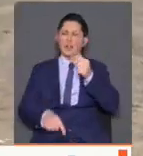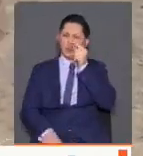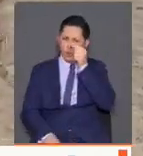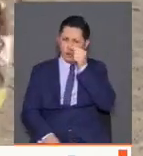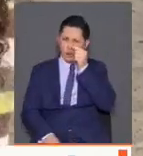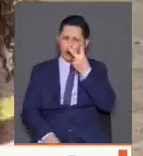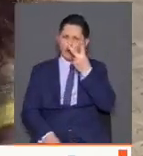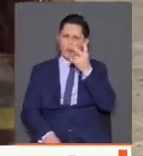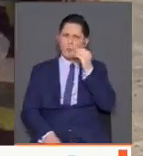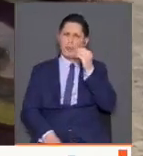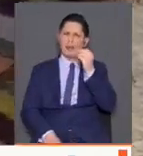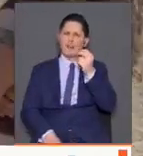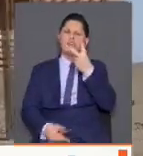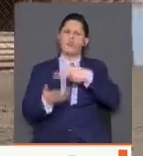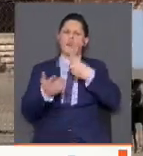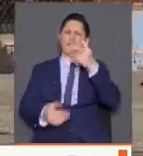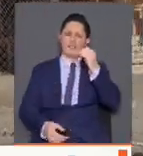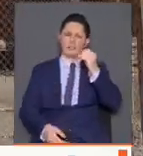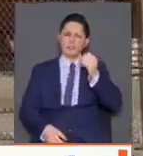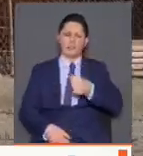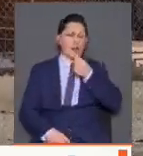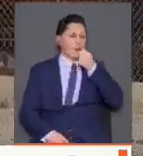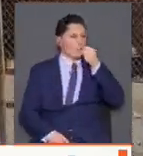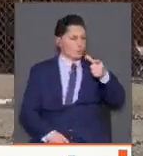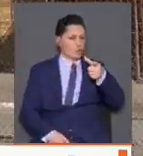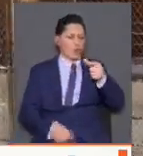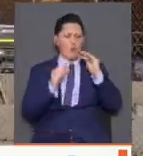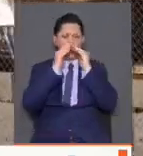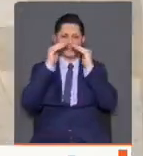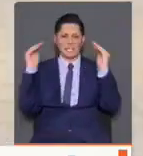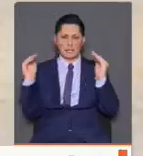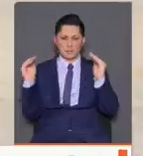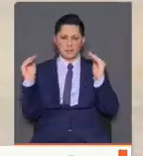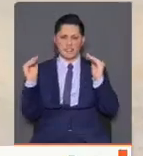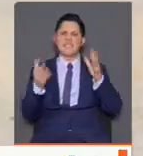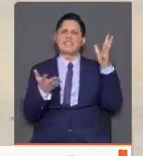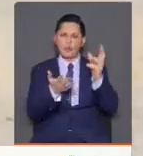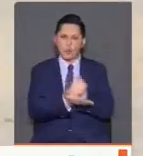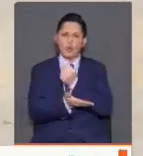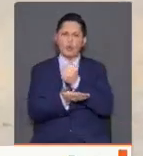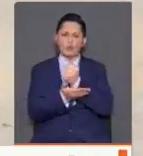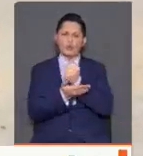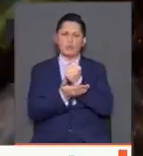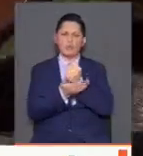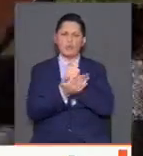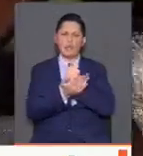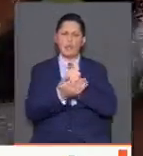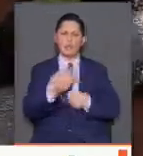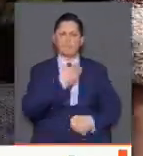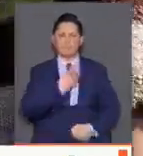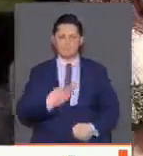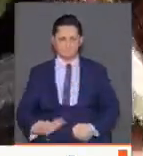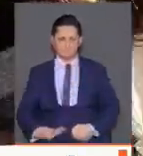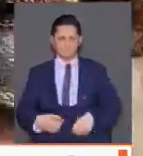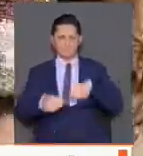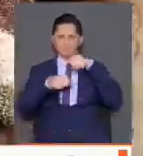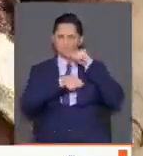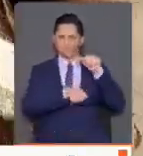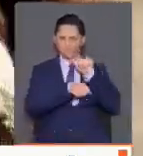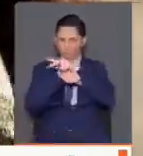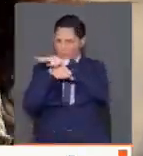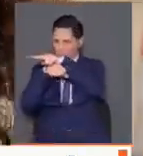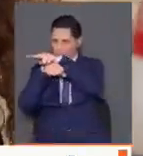las denuncias interpuestas por los vecinos del sector, se logró que la delegación presidencial fuera a inspeccionar estas